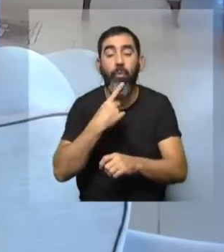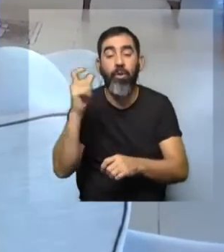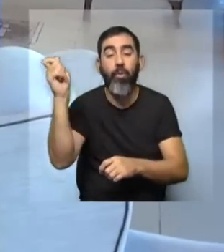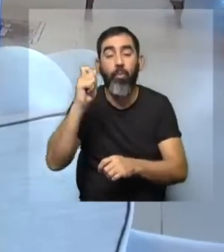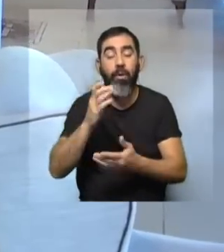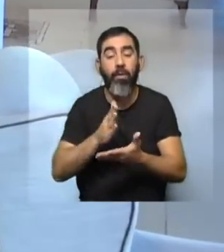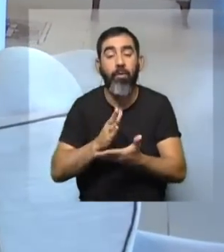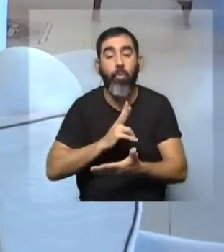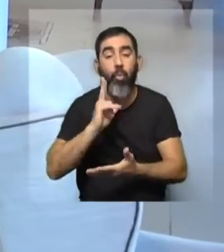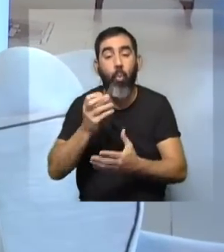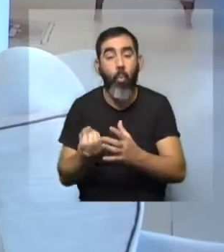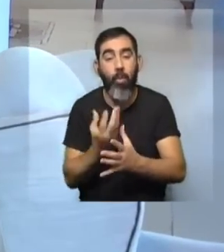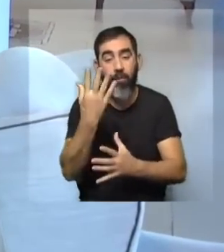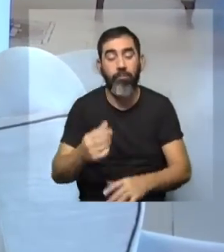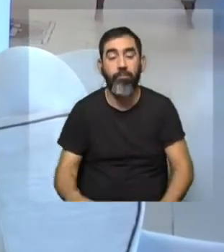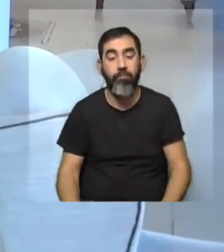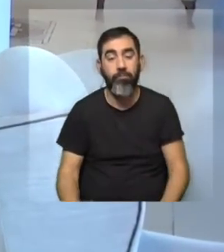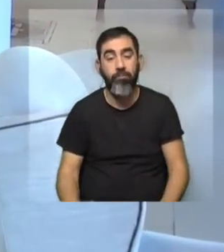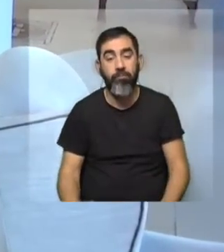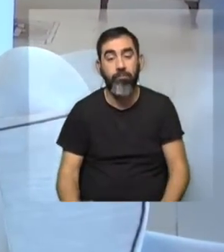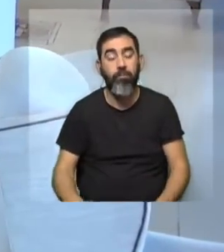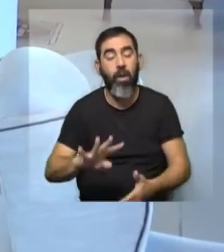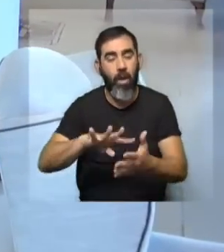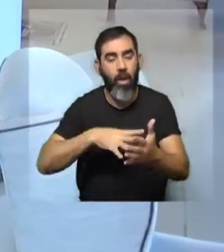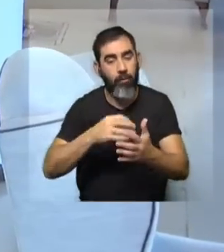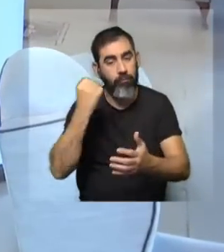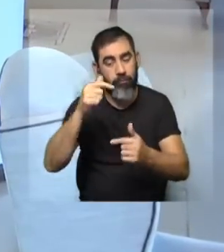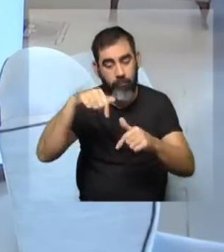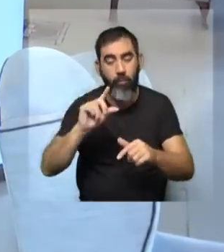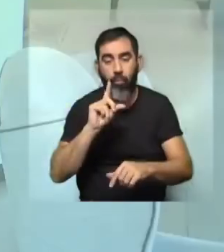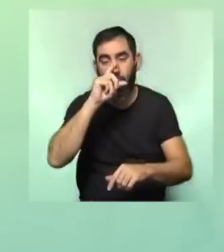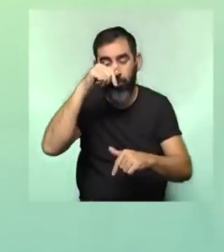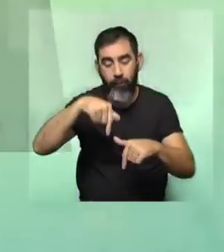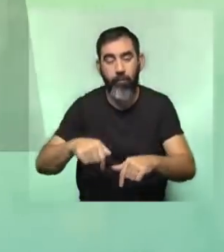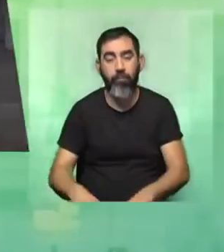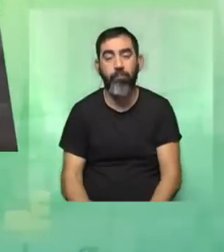públicas de Derechos Humanos en el mercosur que bueno tiene una intensa agenda esta jornada aquí en Montevideo